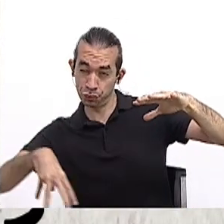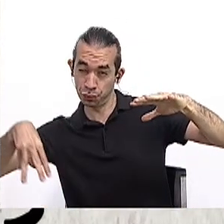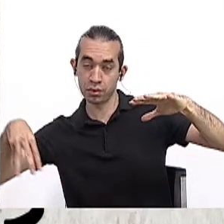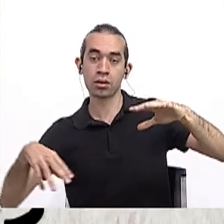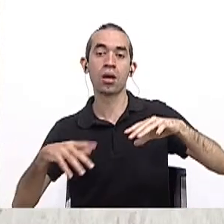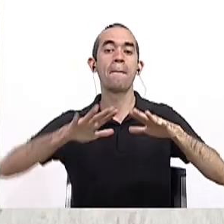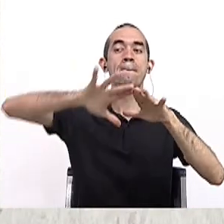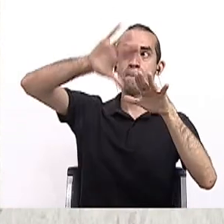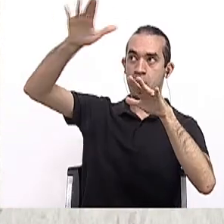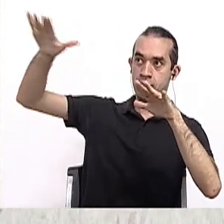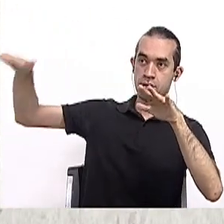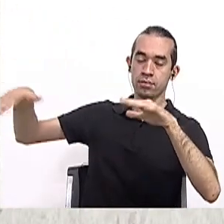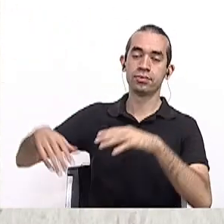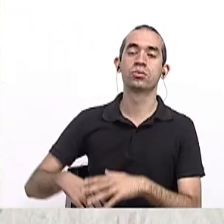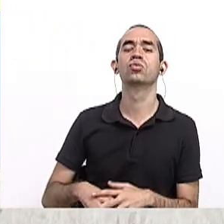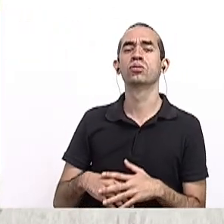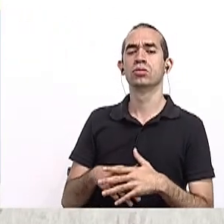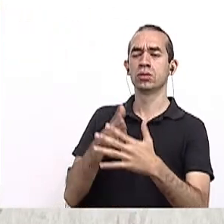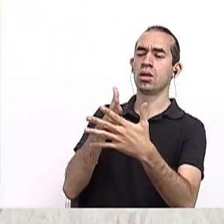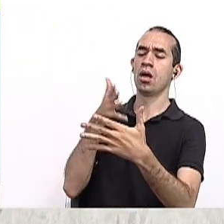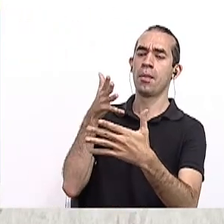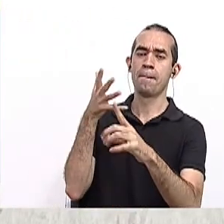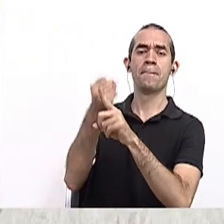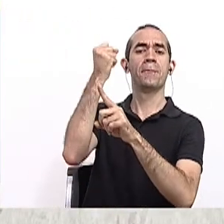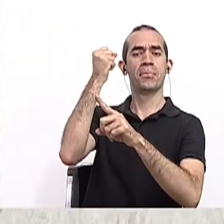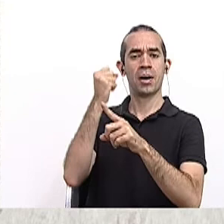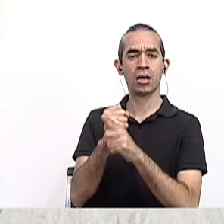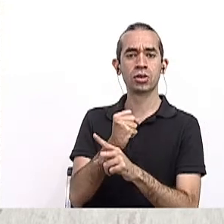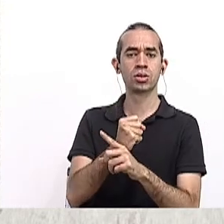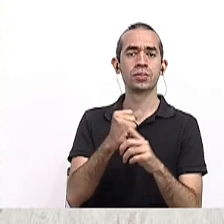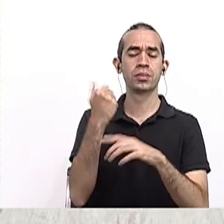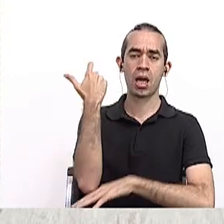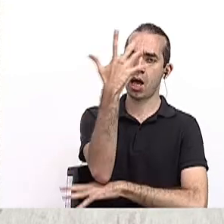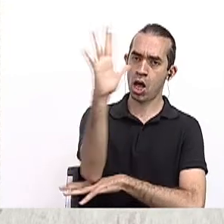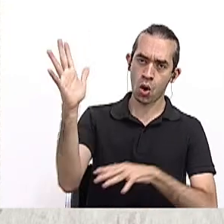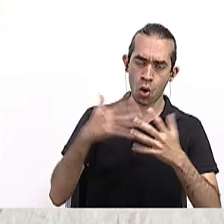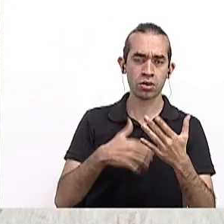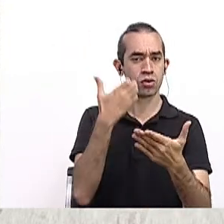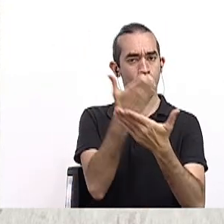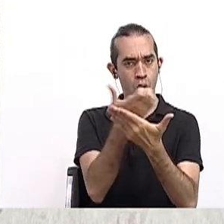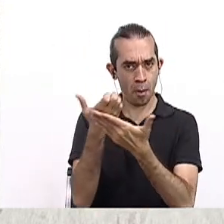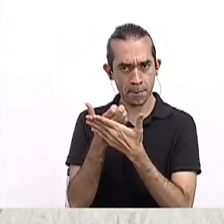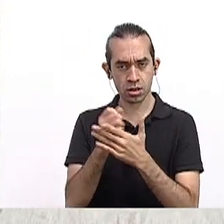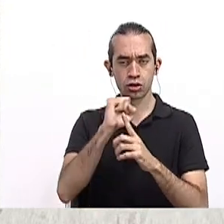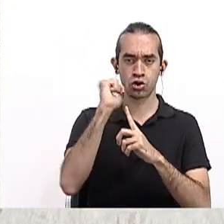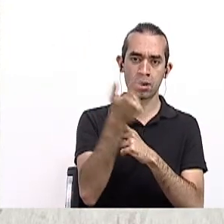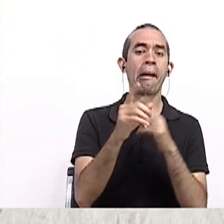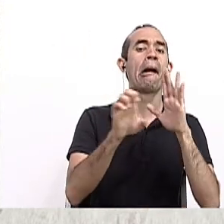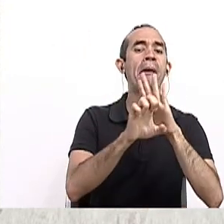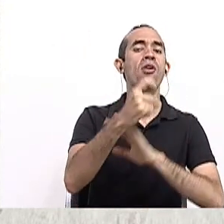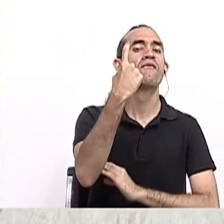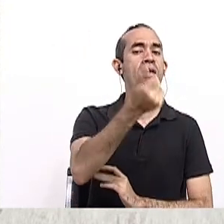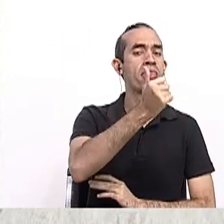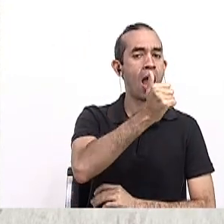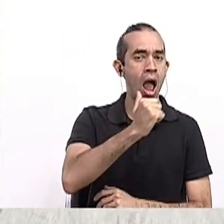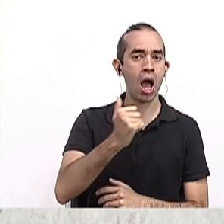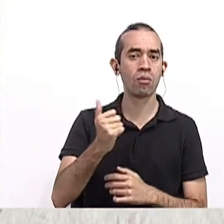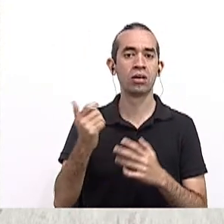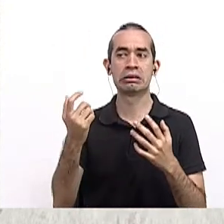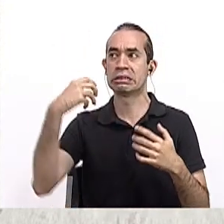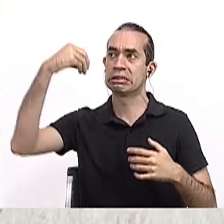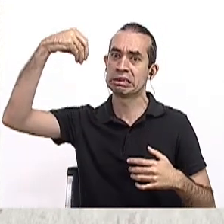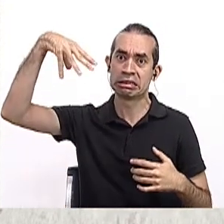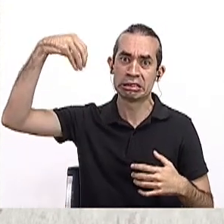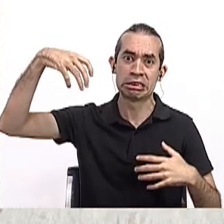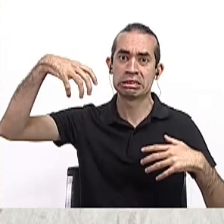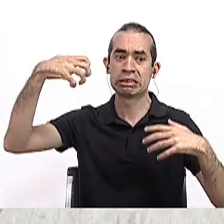montañosas. Esto provoca impactos ecológicos, económicos y sociales, como la escasez de agua y problemas de generación eléctrica